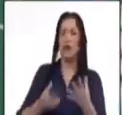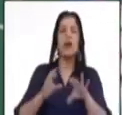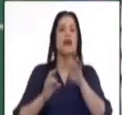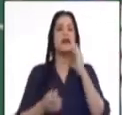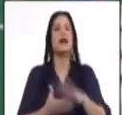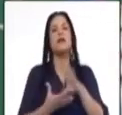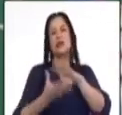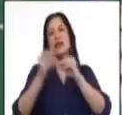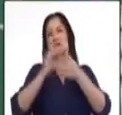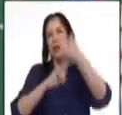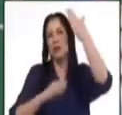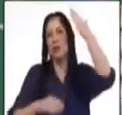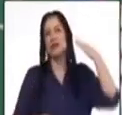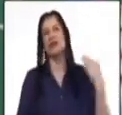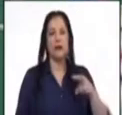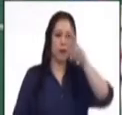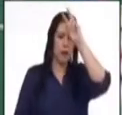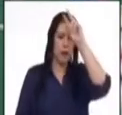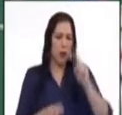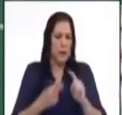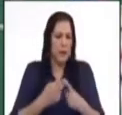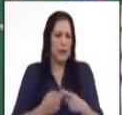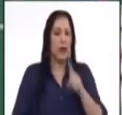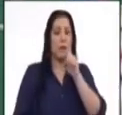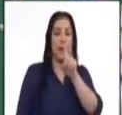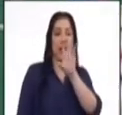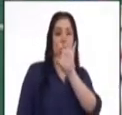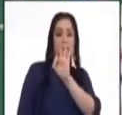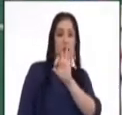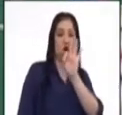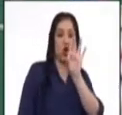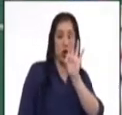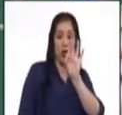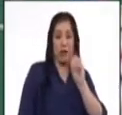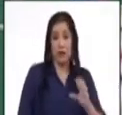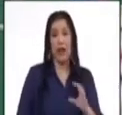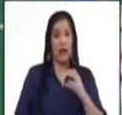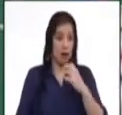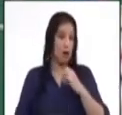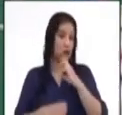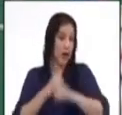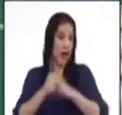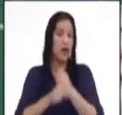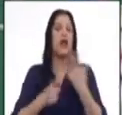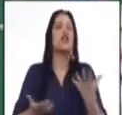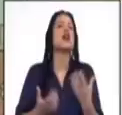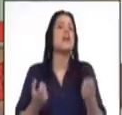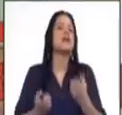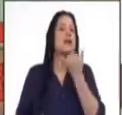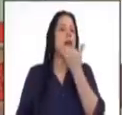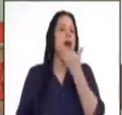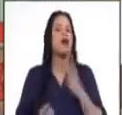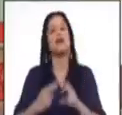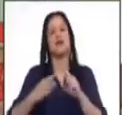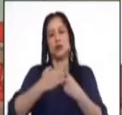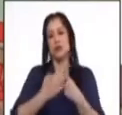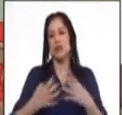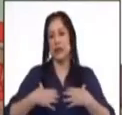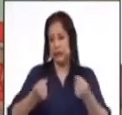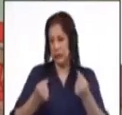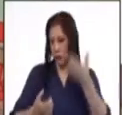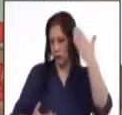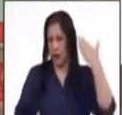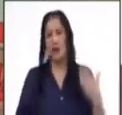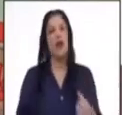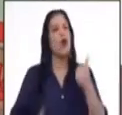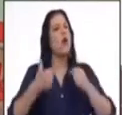histórico por el que atravesaba nuestro país a inicios de la década de 1990 y la situación de la salud de entonces. Nos preguntamos,